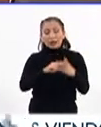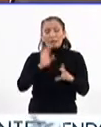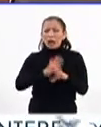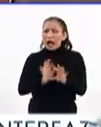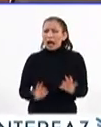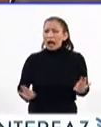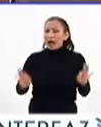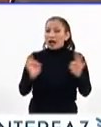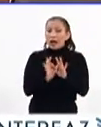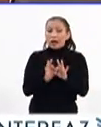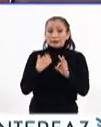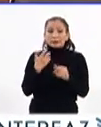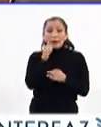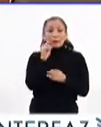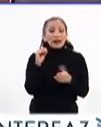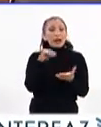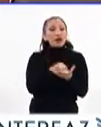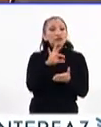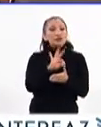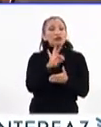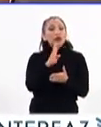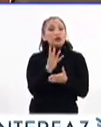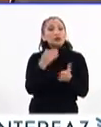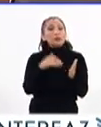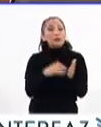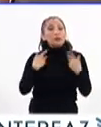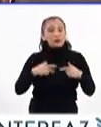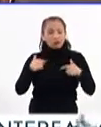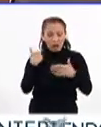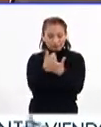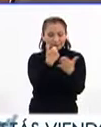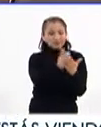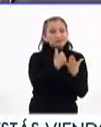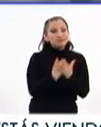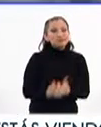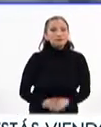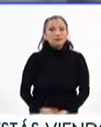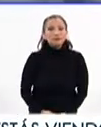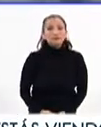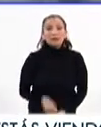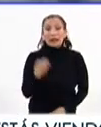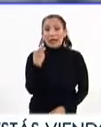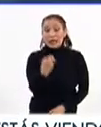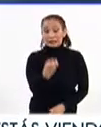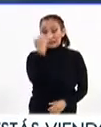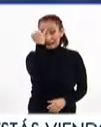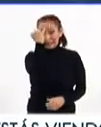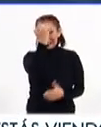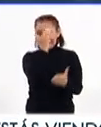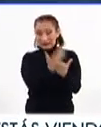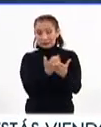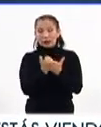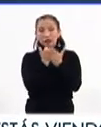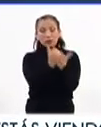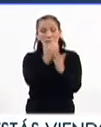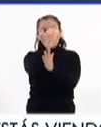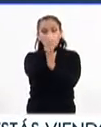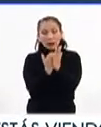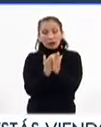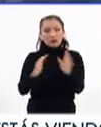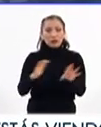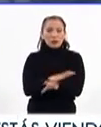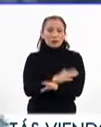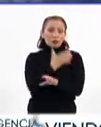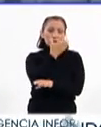más importante, involucran a más de 84,000 personas de este país. Este tipo de iniciativas contribuye a la mitigación del